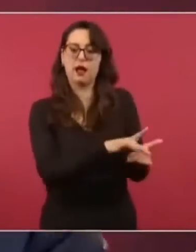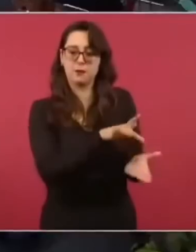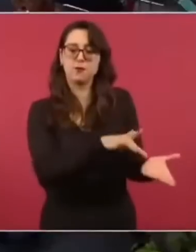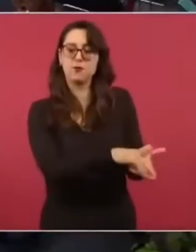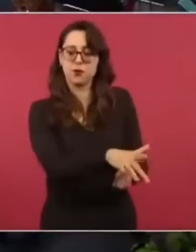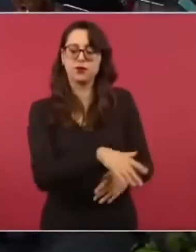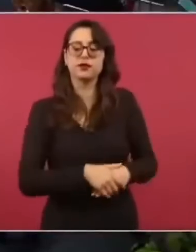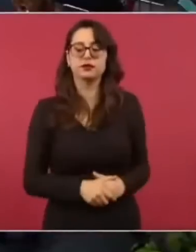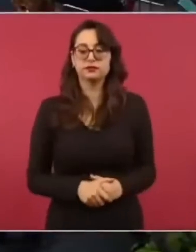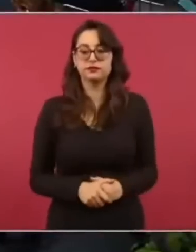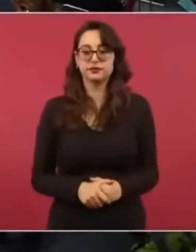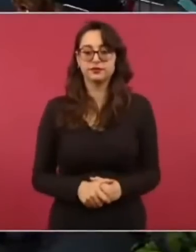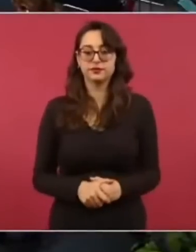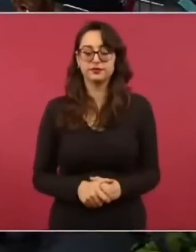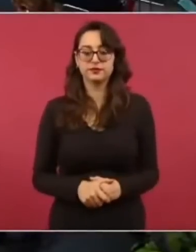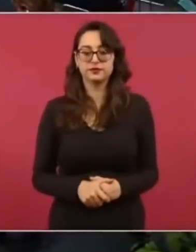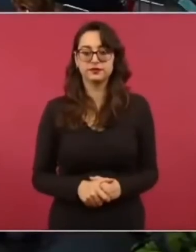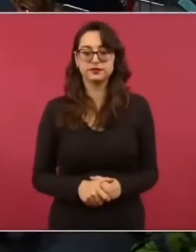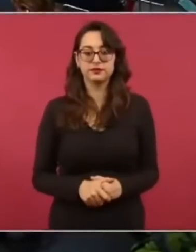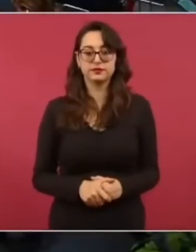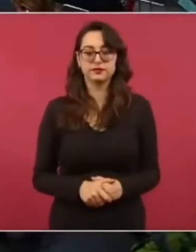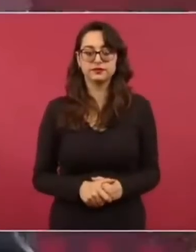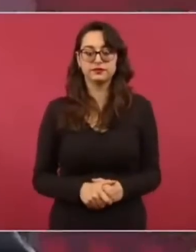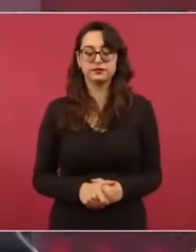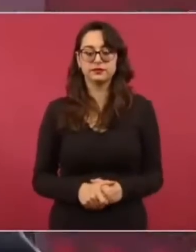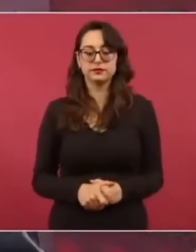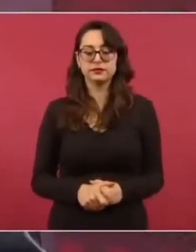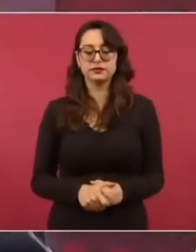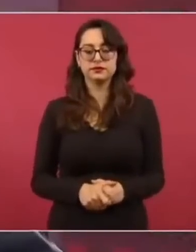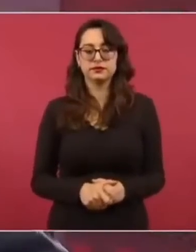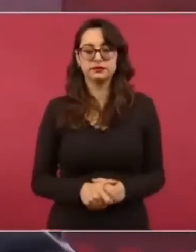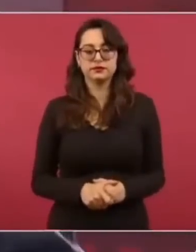¿Quieres que sigan habiendo periodistas